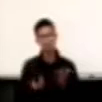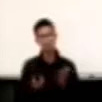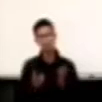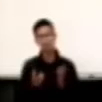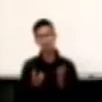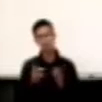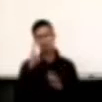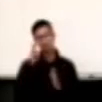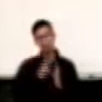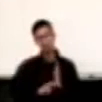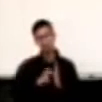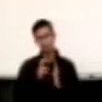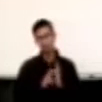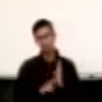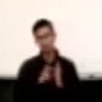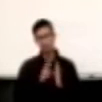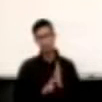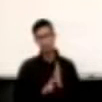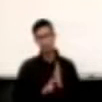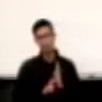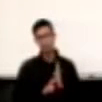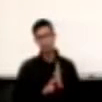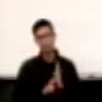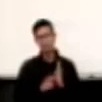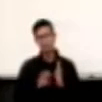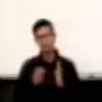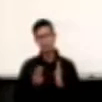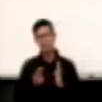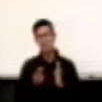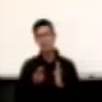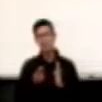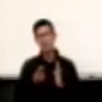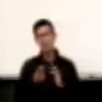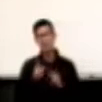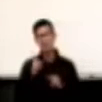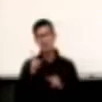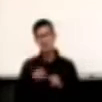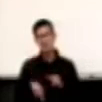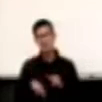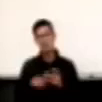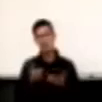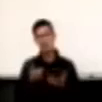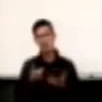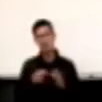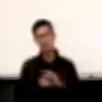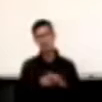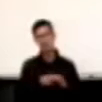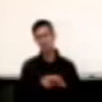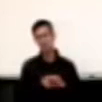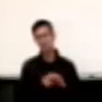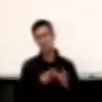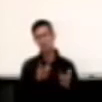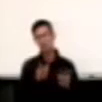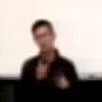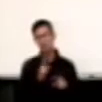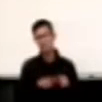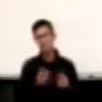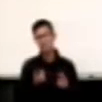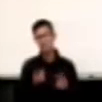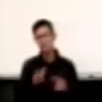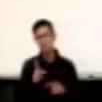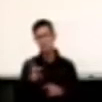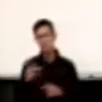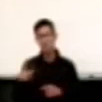bien depende de evitar escándalos de corrupción, definitivamente. Tanto en la oposición, pero sobre todo en el